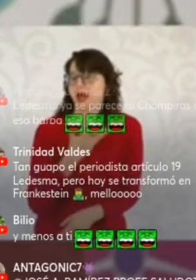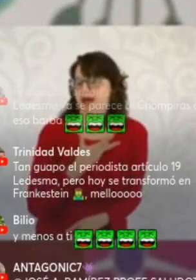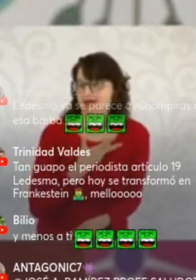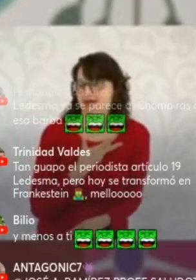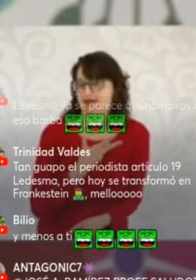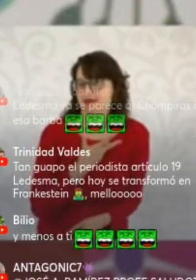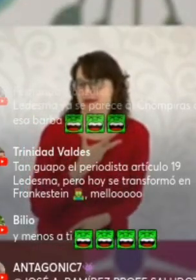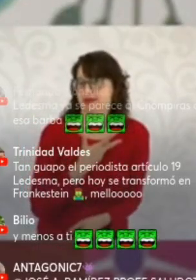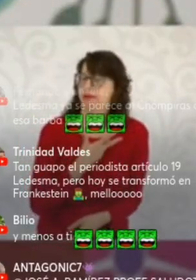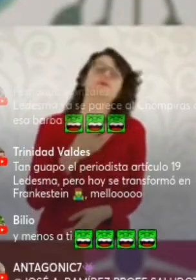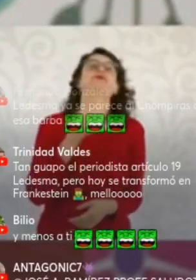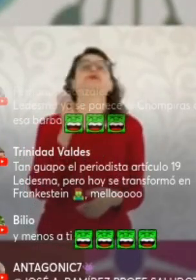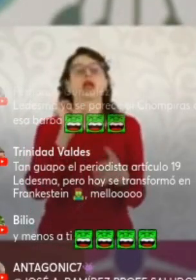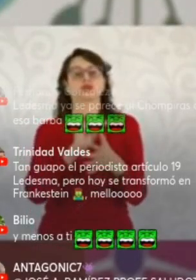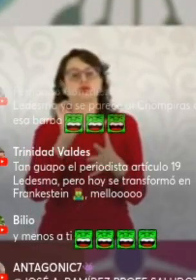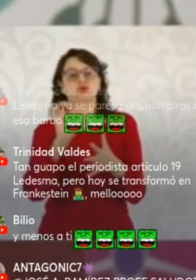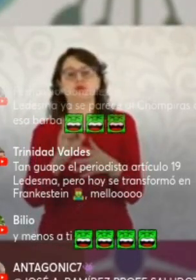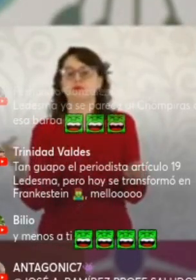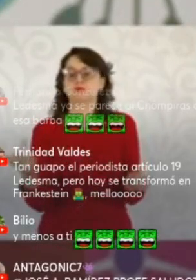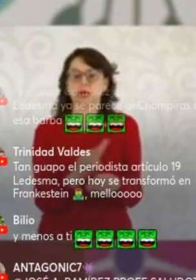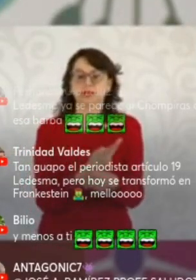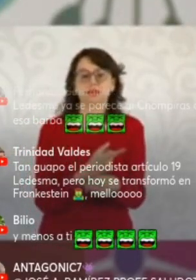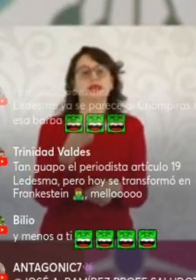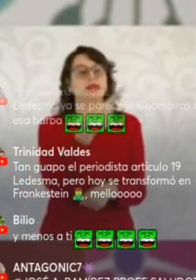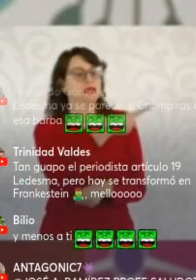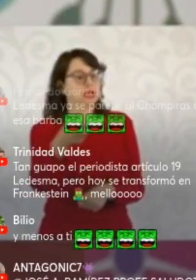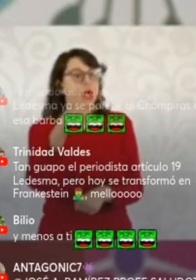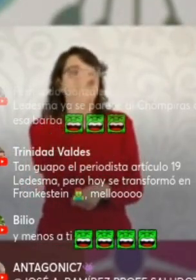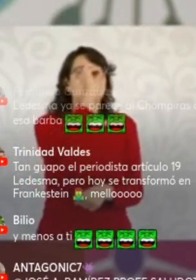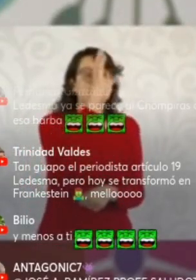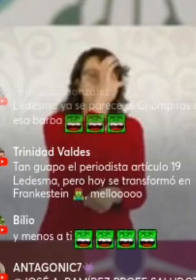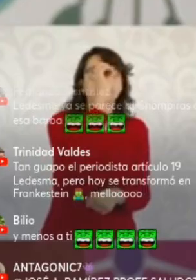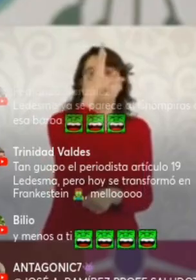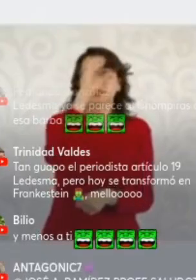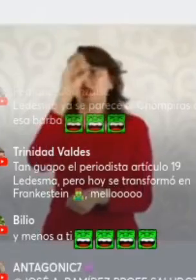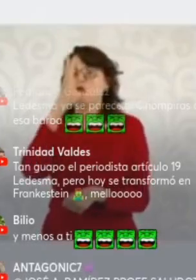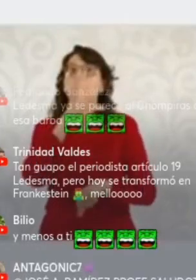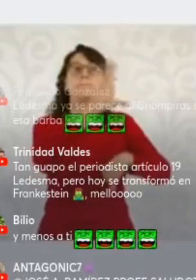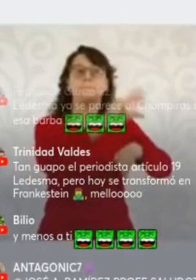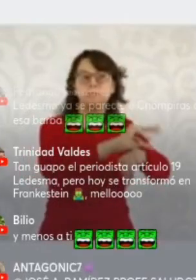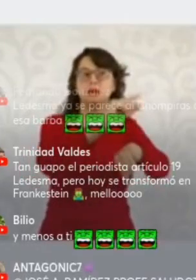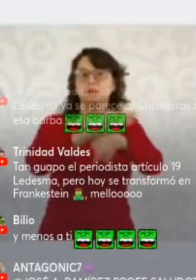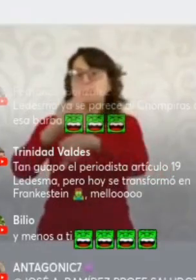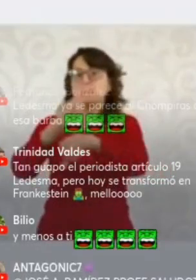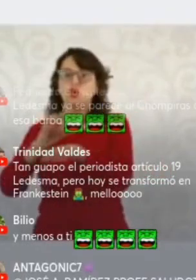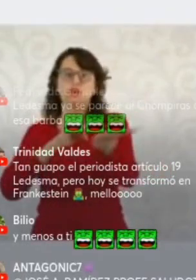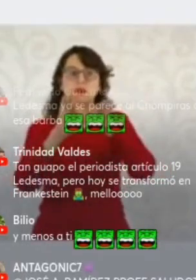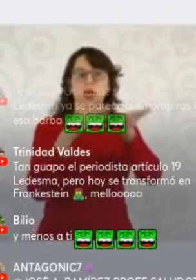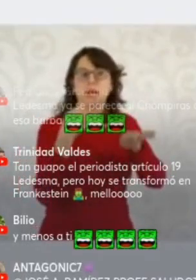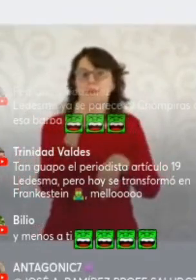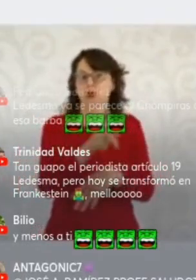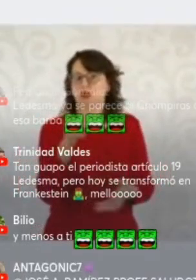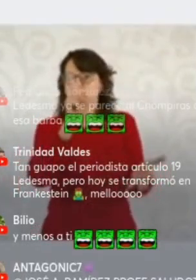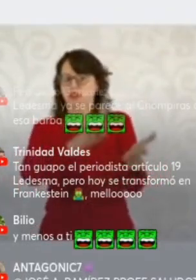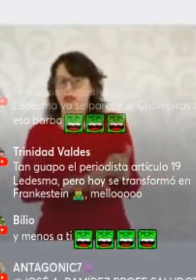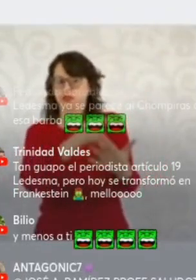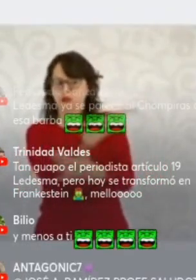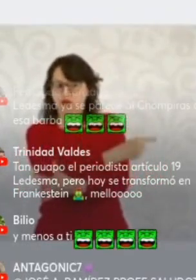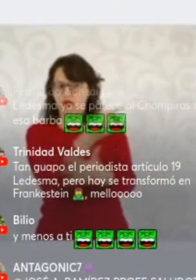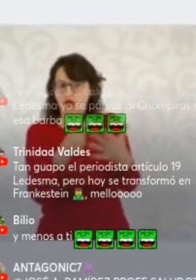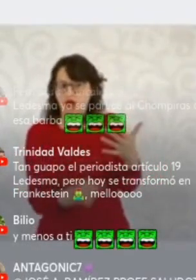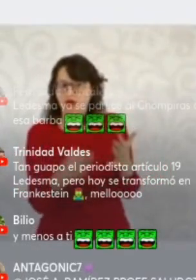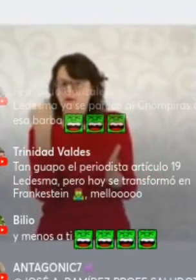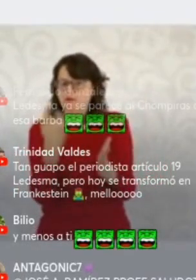Entonces, había algunos permisos que no se habían dado y que eran necesarios darlos para garantizar que en efecto no hay por lo